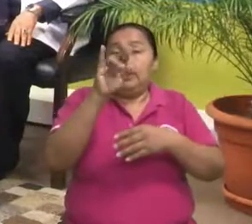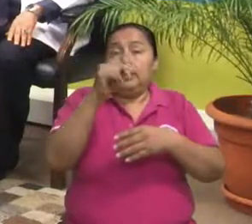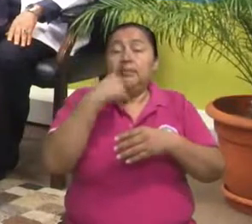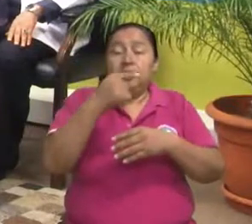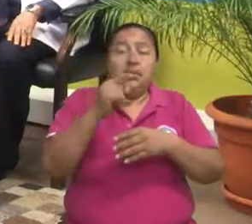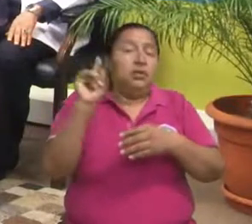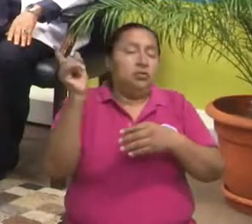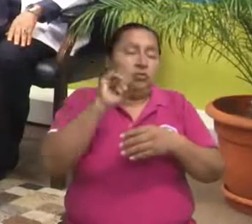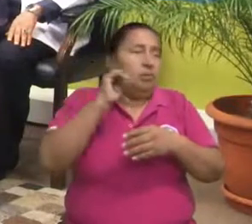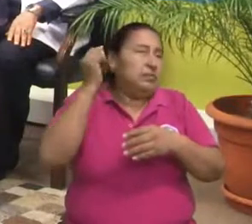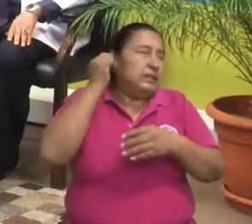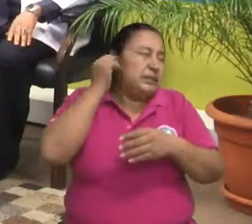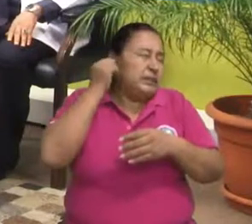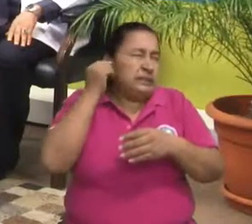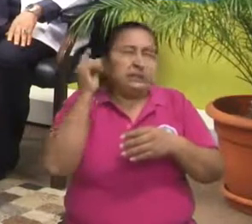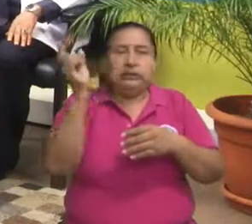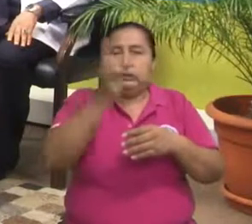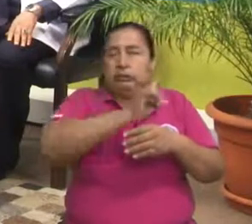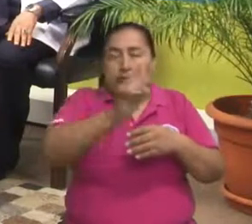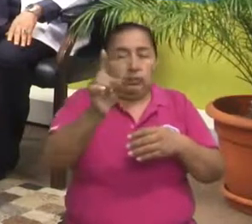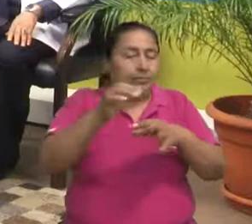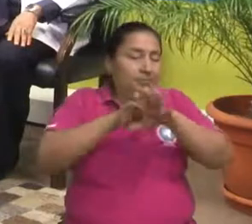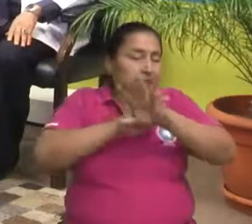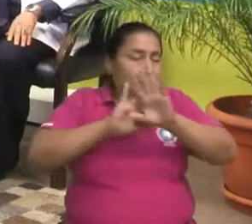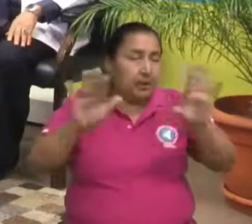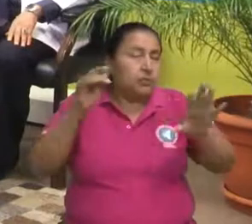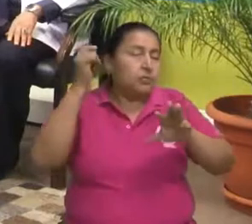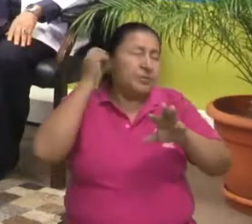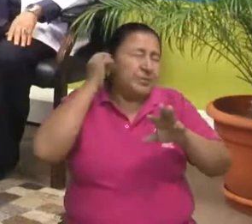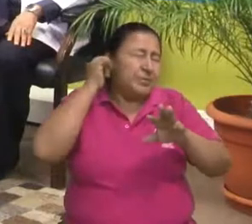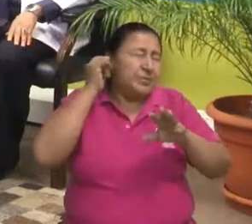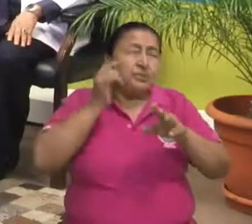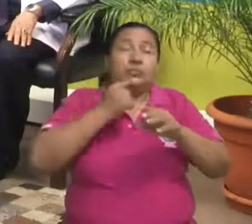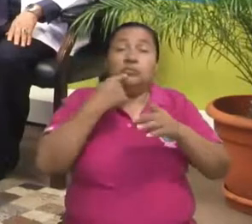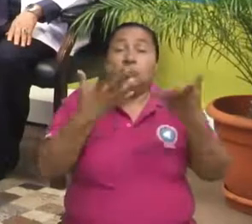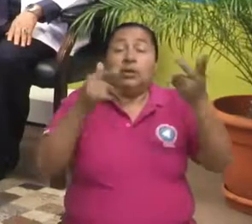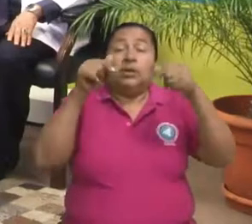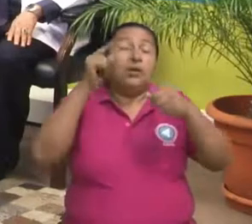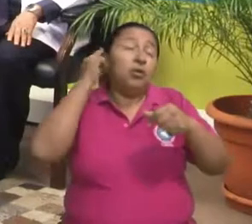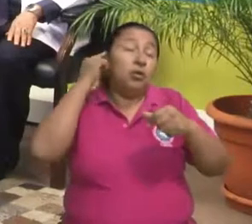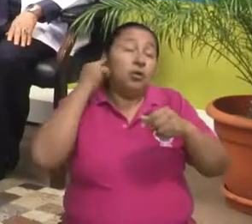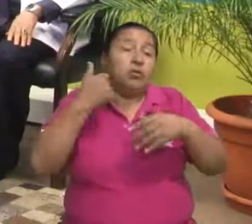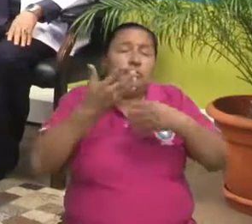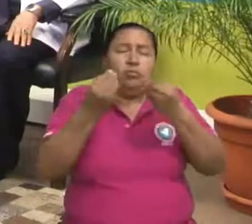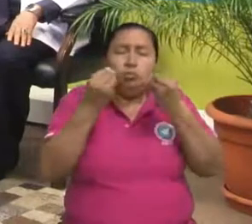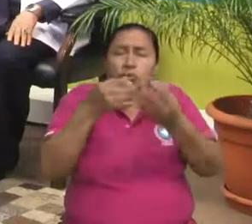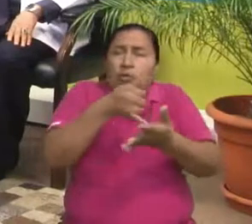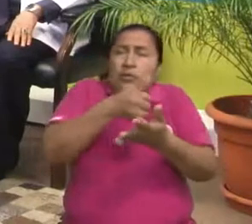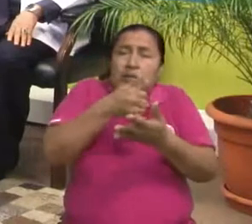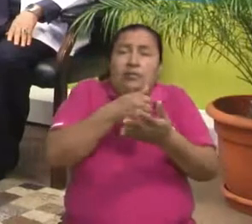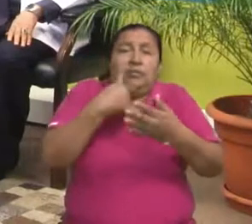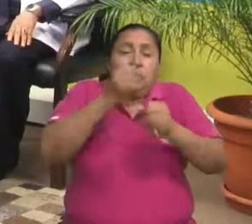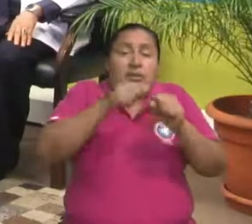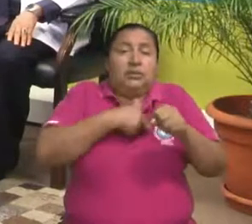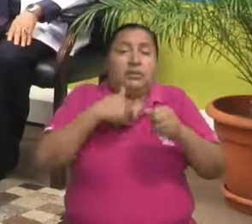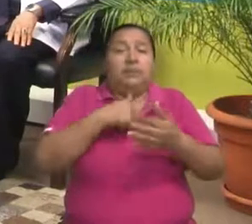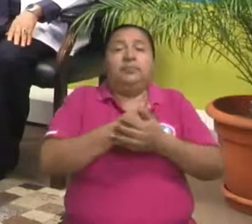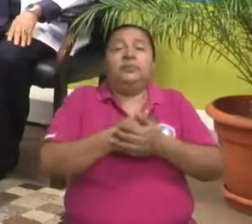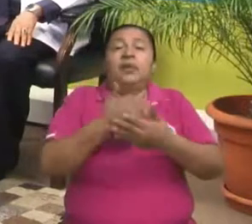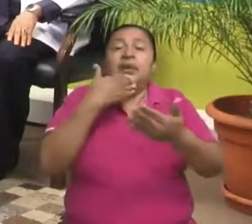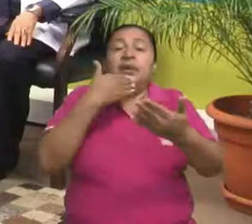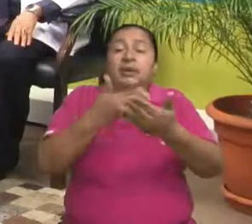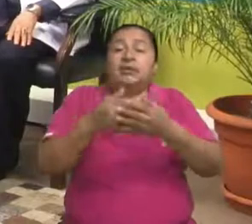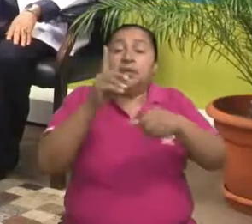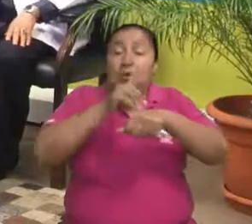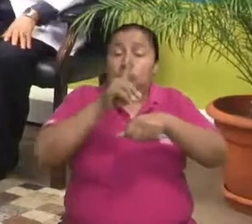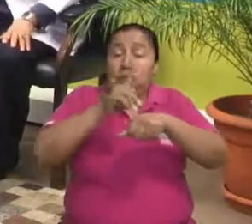no tocarse el oído. No manipularlo. No manipular el oído, porque el oído es bien delicado. Ok. Le agradecemos, doctor.